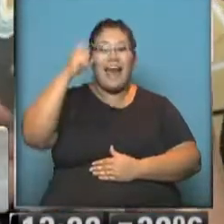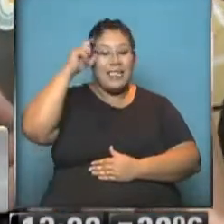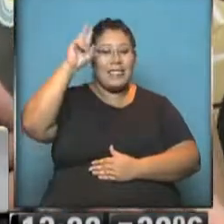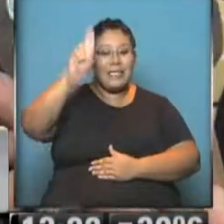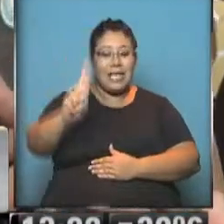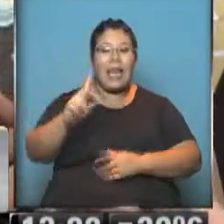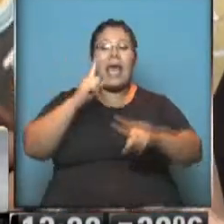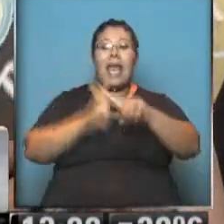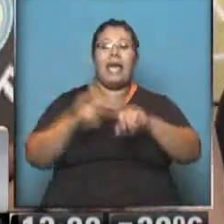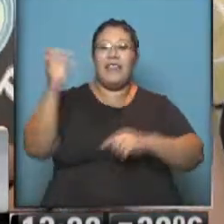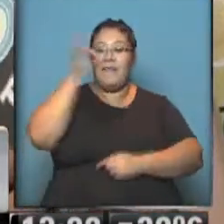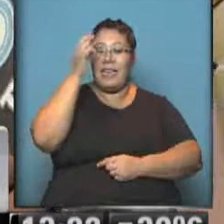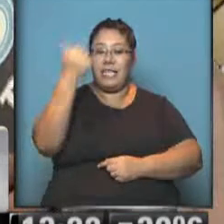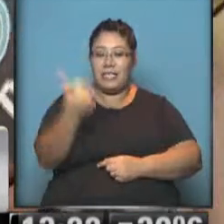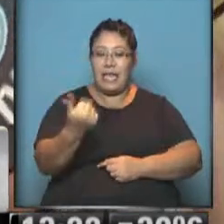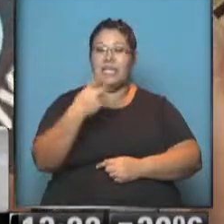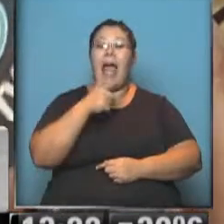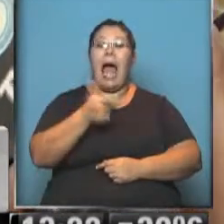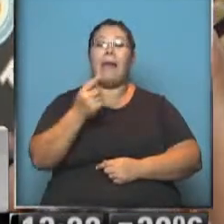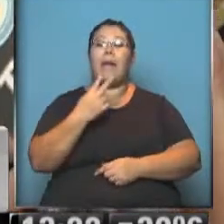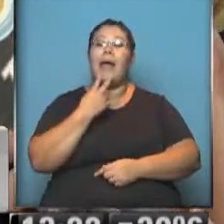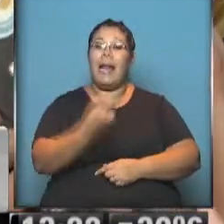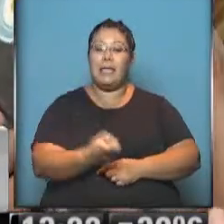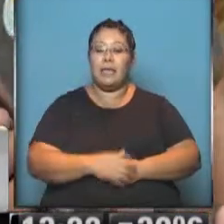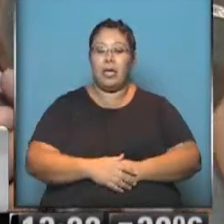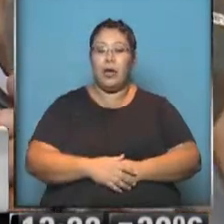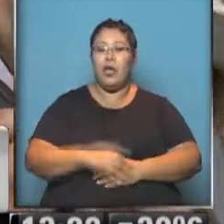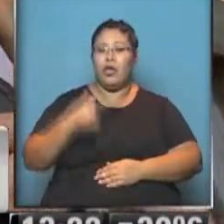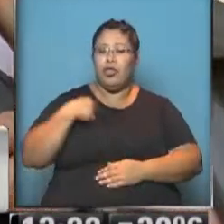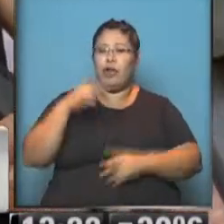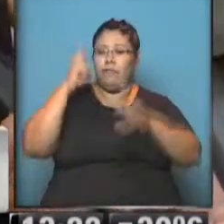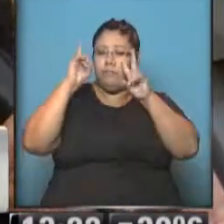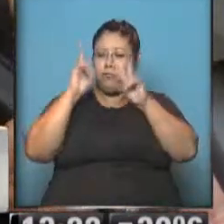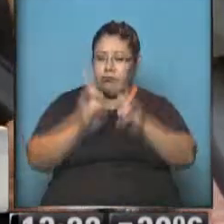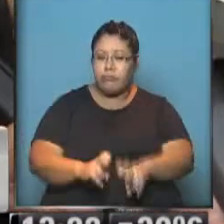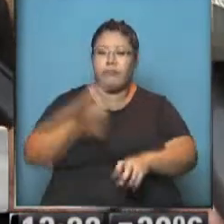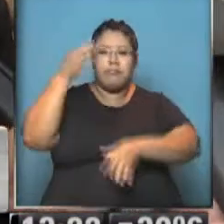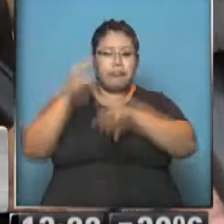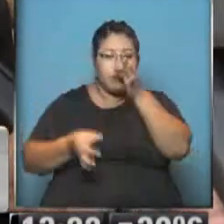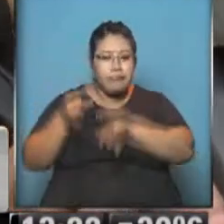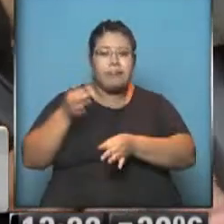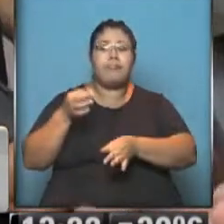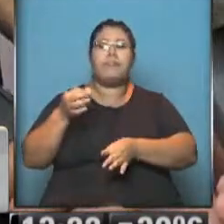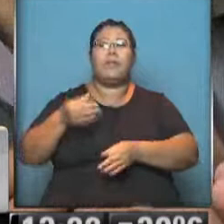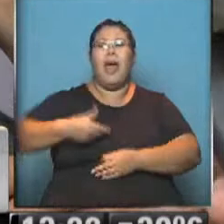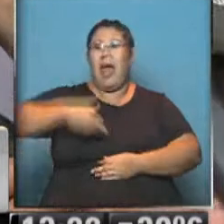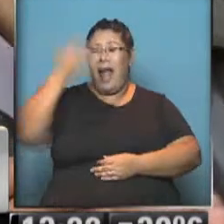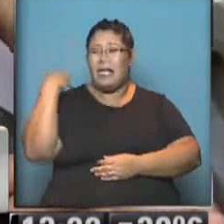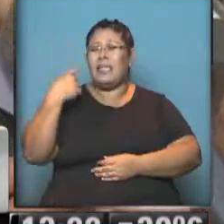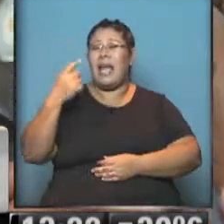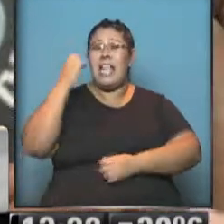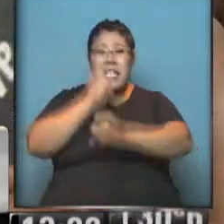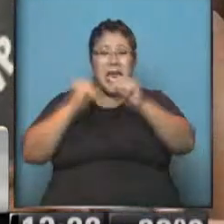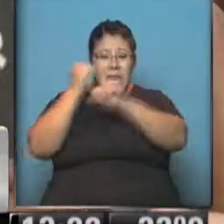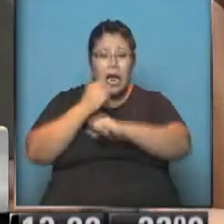a partir de que apareció el ingeniero, entre comillas, Bloomberg, oportunamente trayéndonos esa propuesta, porque había que recibirlo y